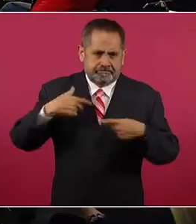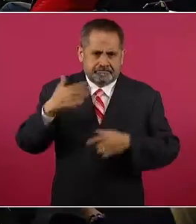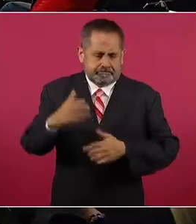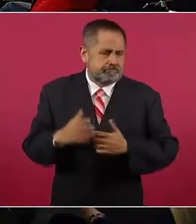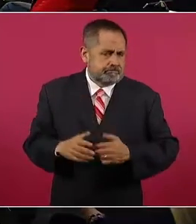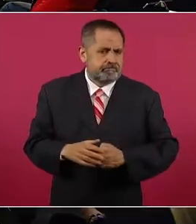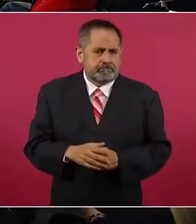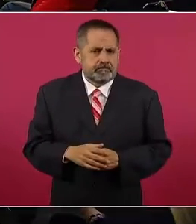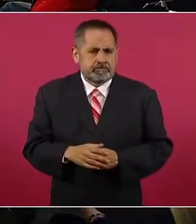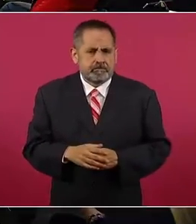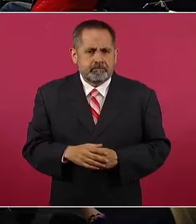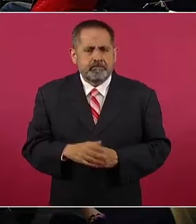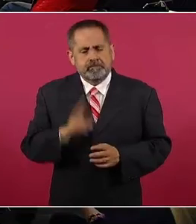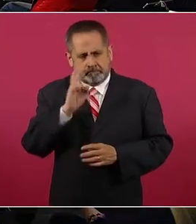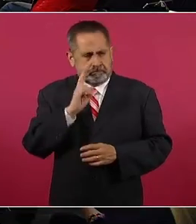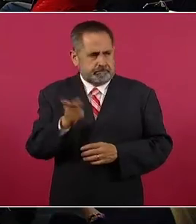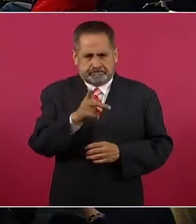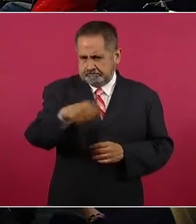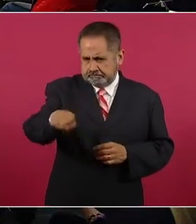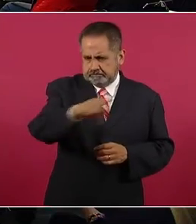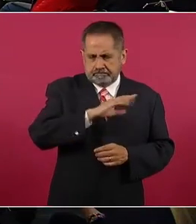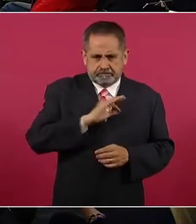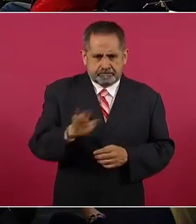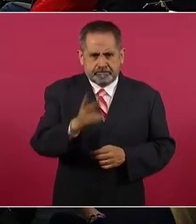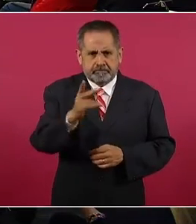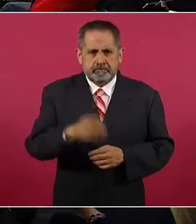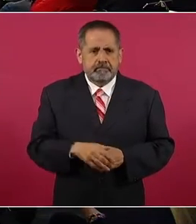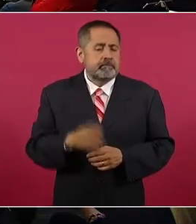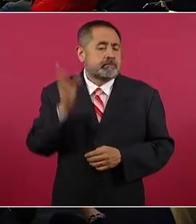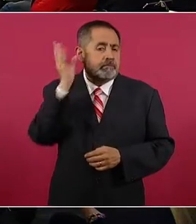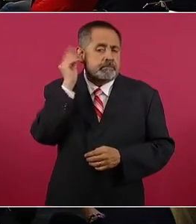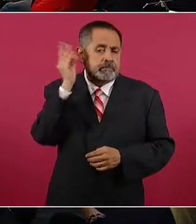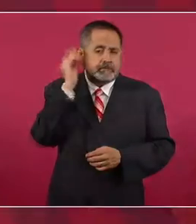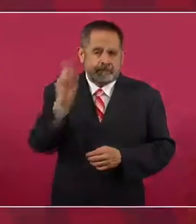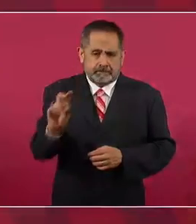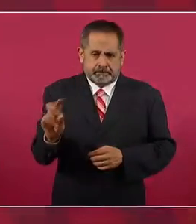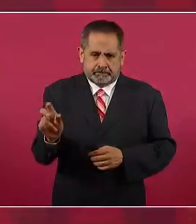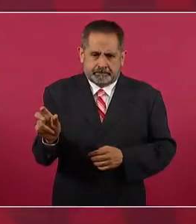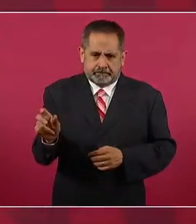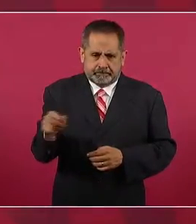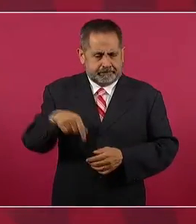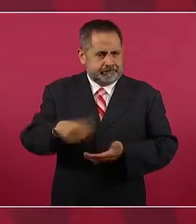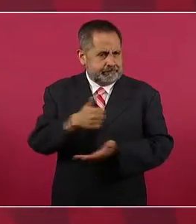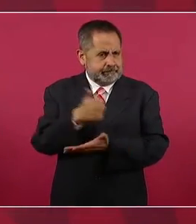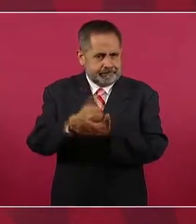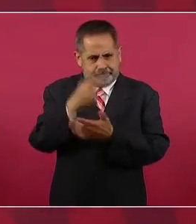hagan un ejercicio, pongan el radio aquí en la ciudad,